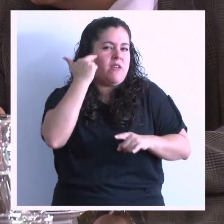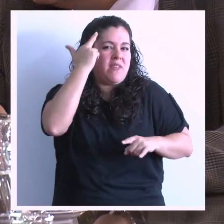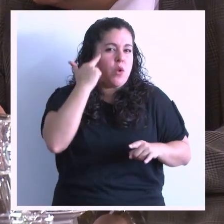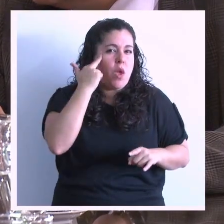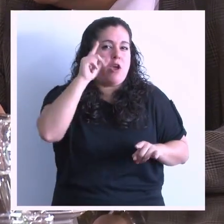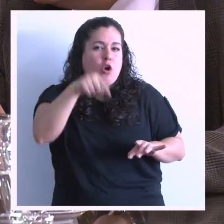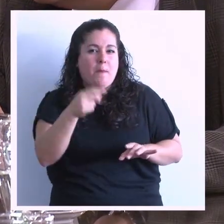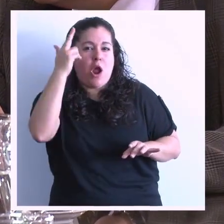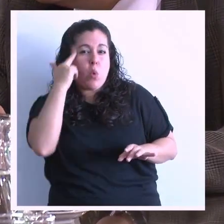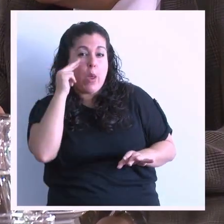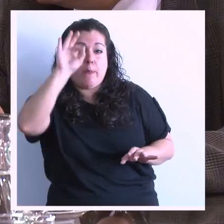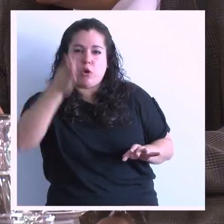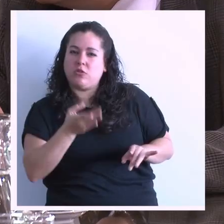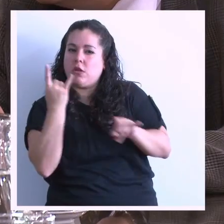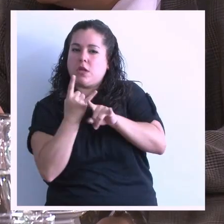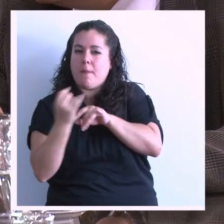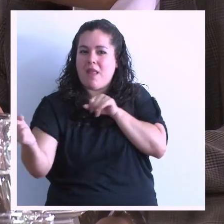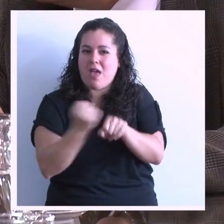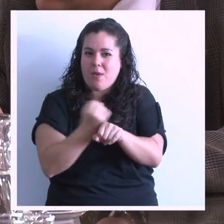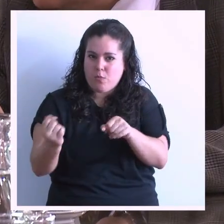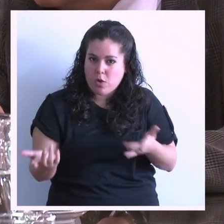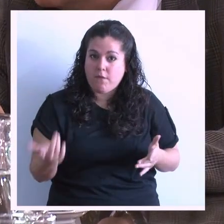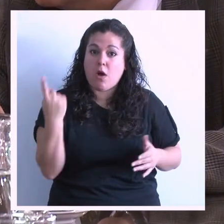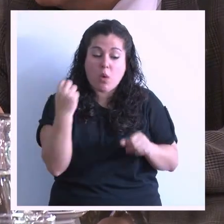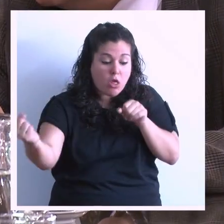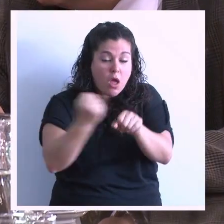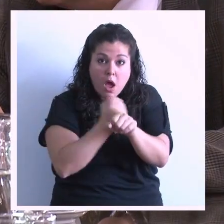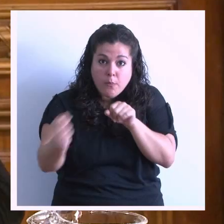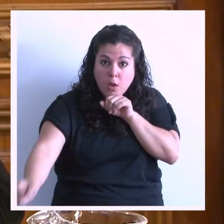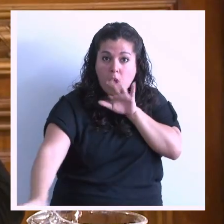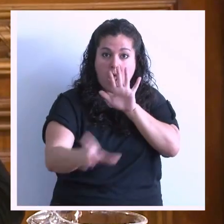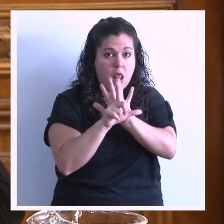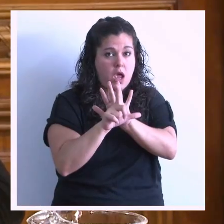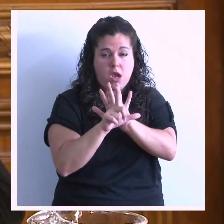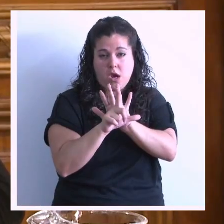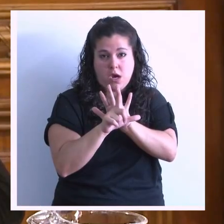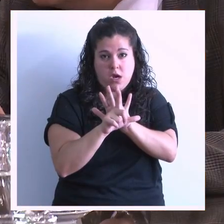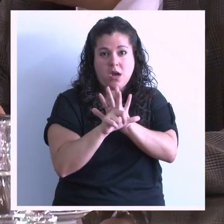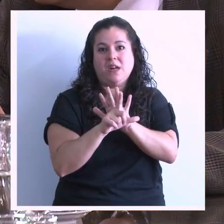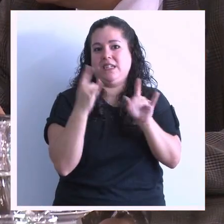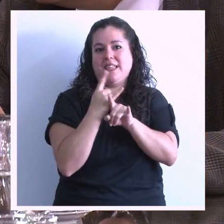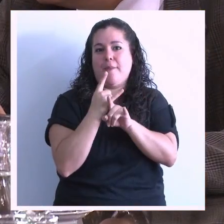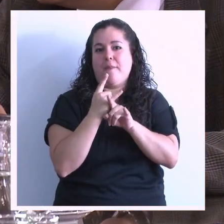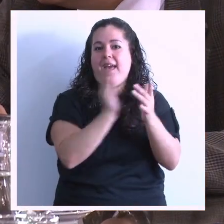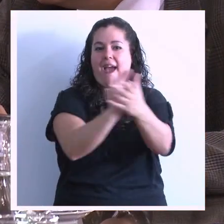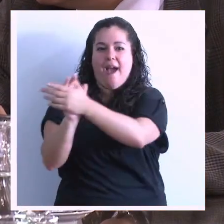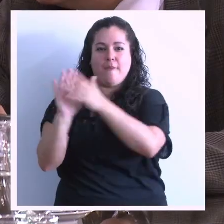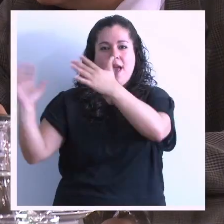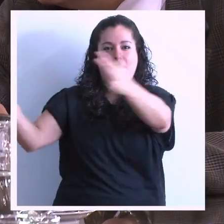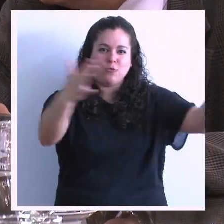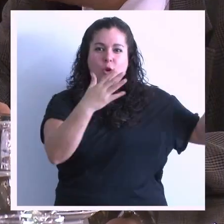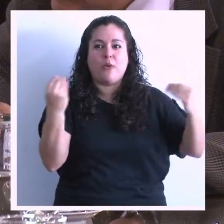comercializa, me parece, ¿no? O sea, porque efectivamente creo que hay preconceptos, y preconceptos que son en realidad un boomerang para los